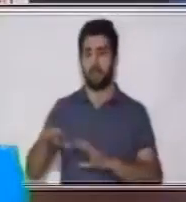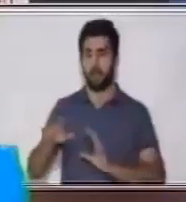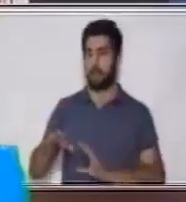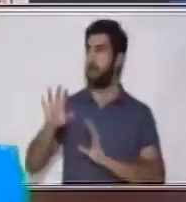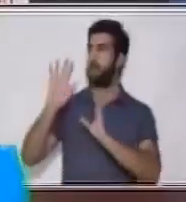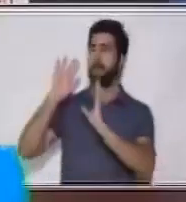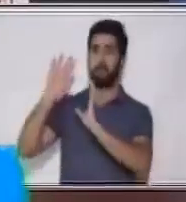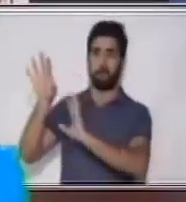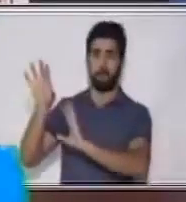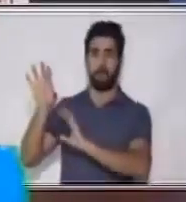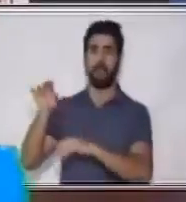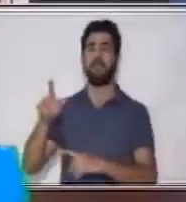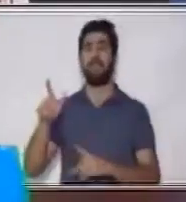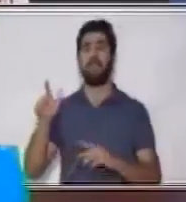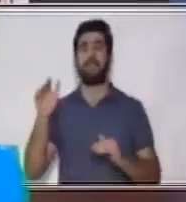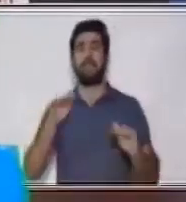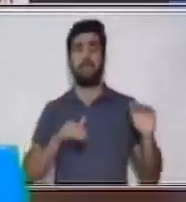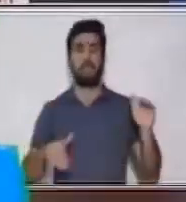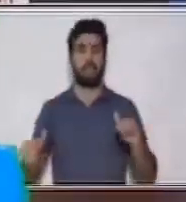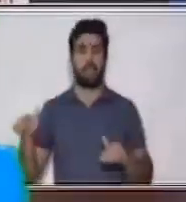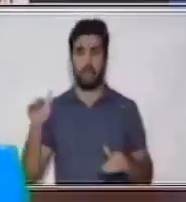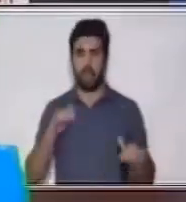básquetbol, natación